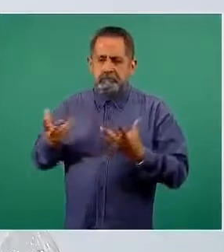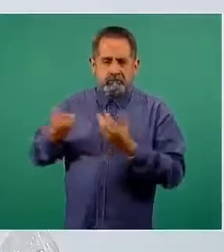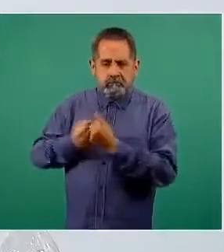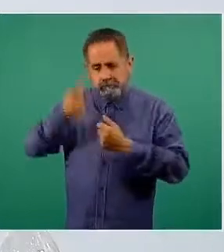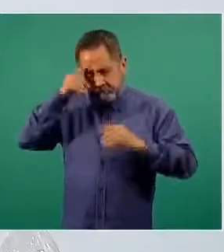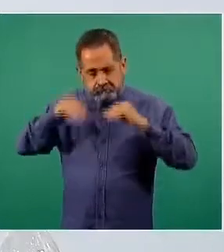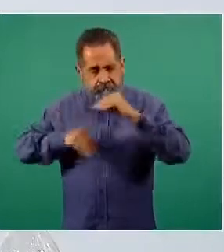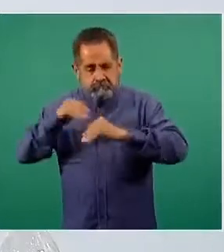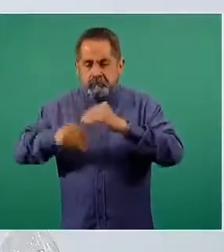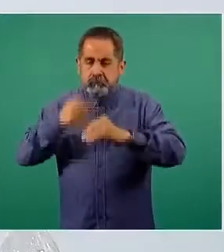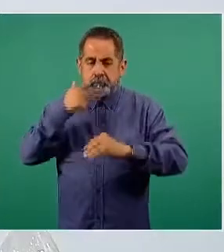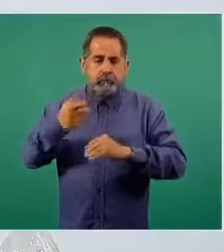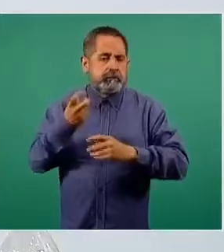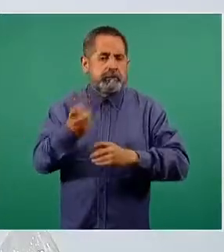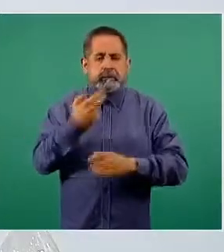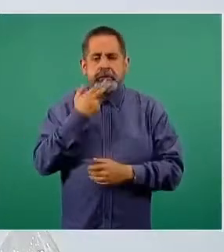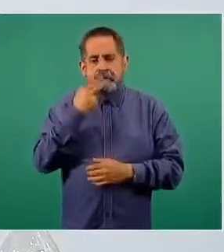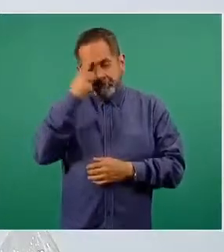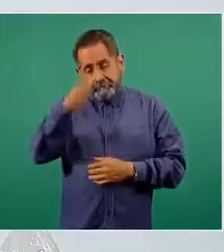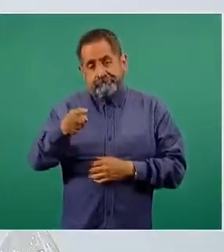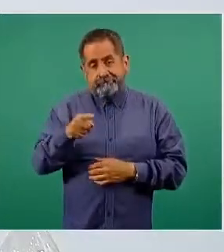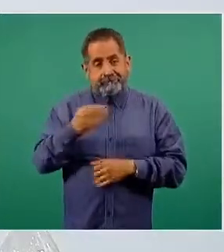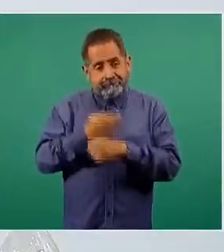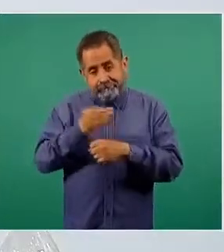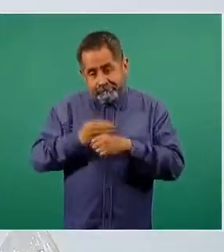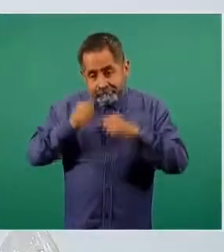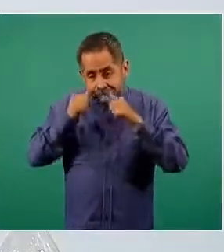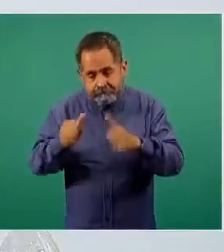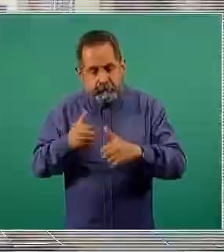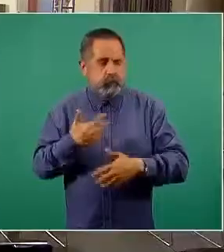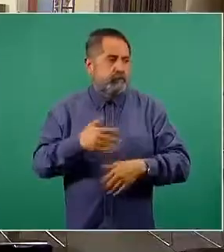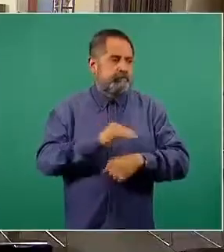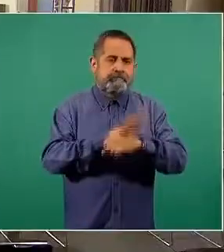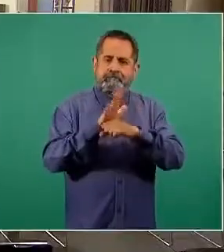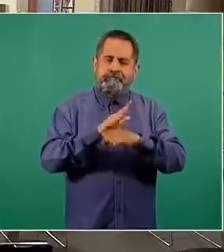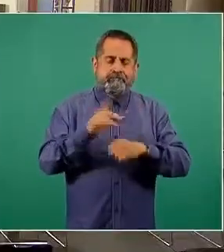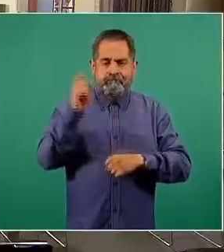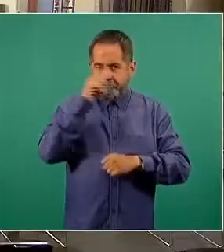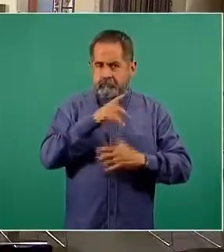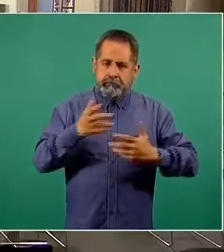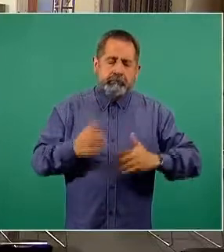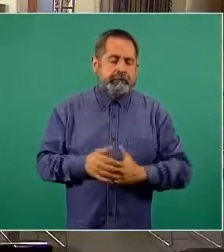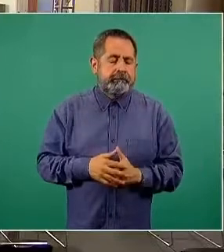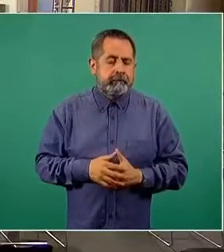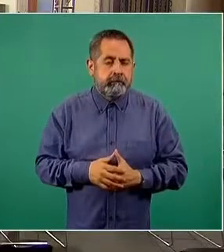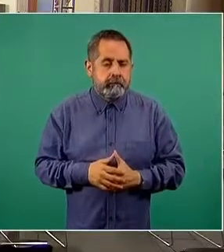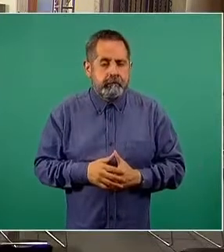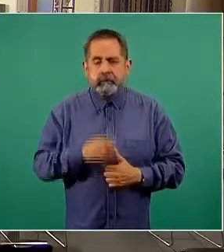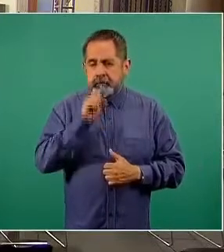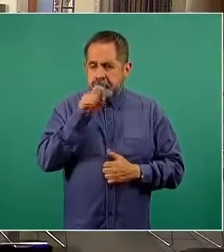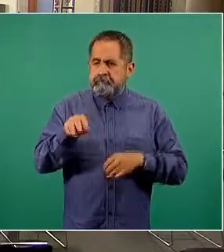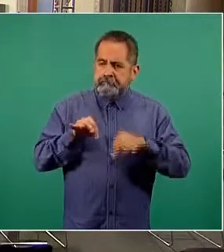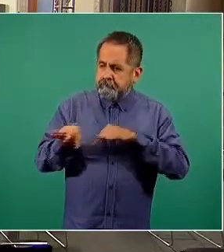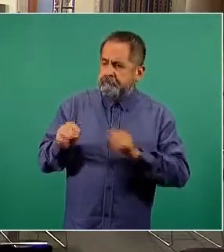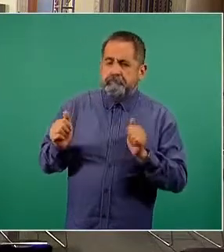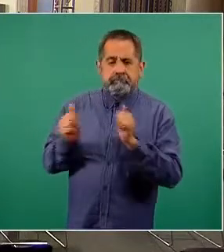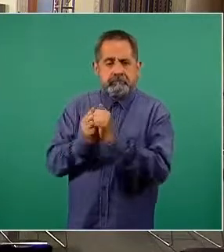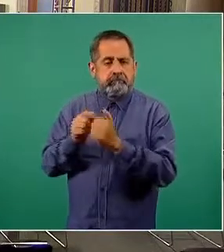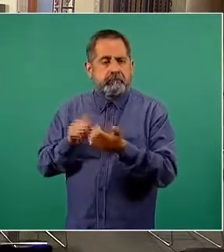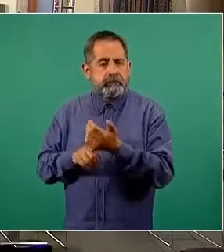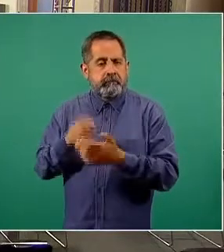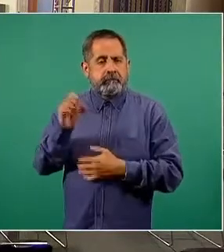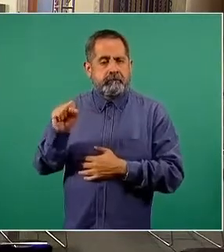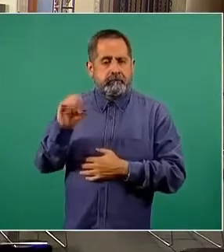otras cuestiones que pues hacen aún más grave atender la pandemia por COVID. De la misma manera hemos estado trabajando con la Secretaría